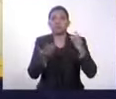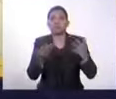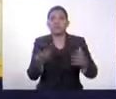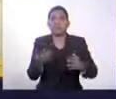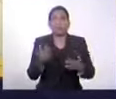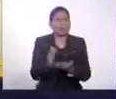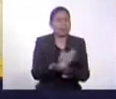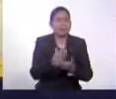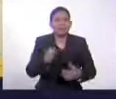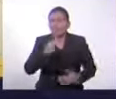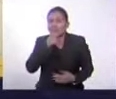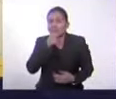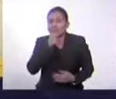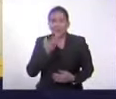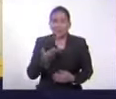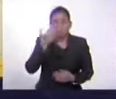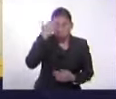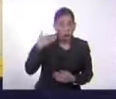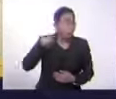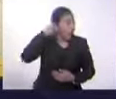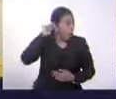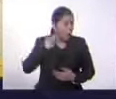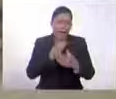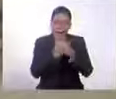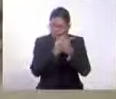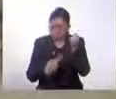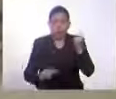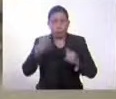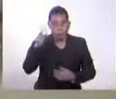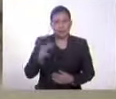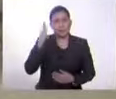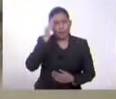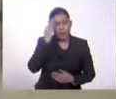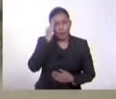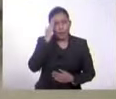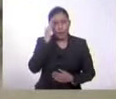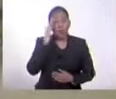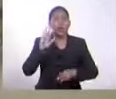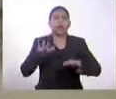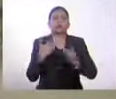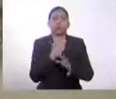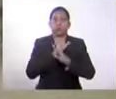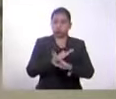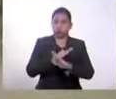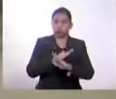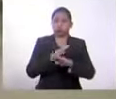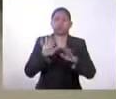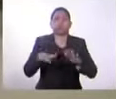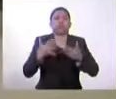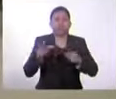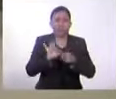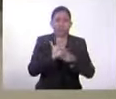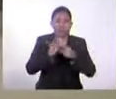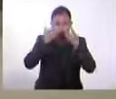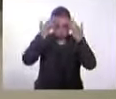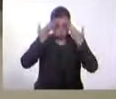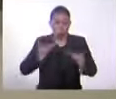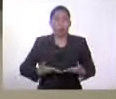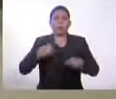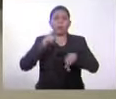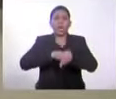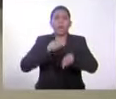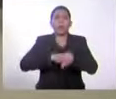también para los chicos, para que estemos enterados, ¿verdad?, de la situación y de cómo es el funcionamiento, ¿verdad?, de los tiempos o del